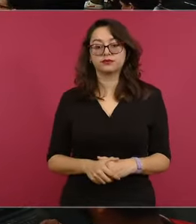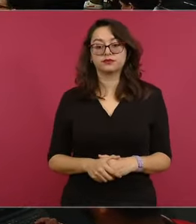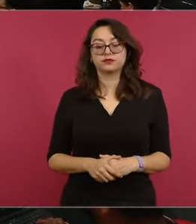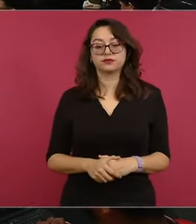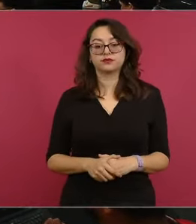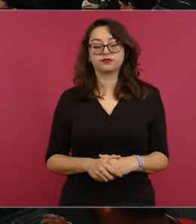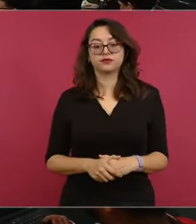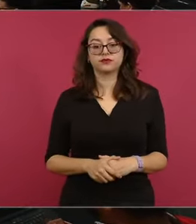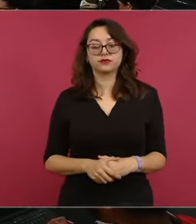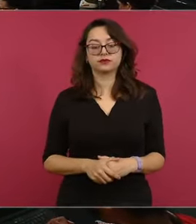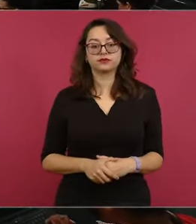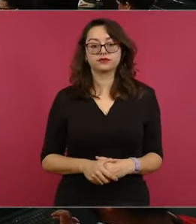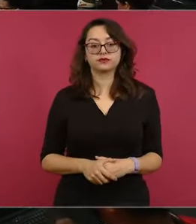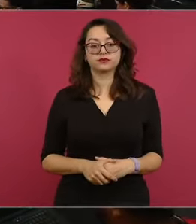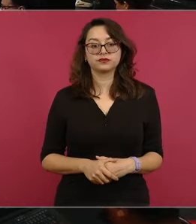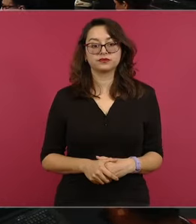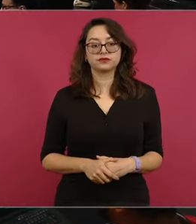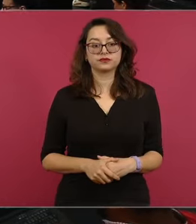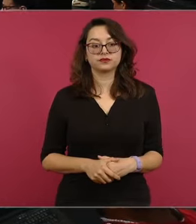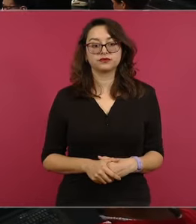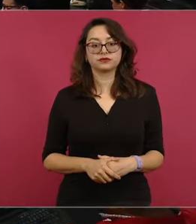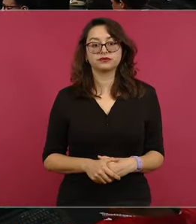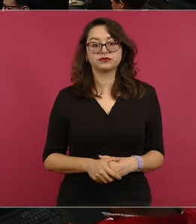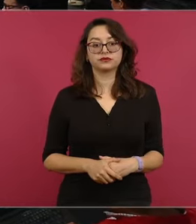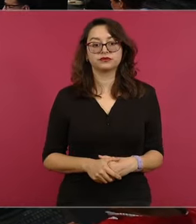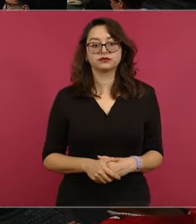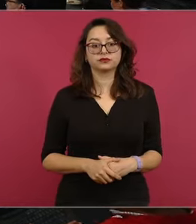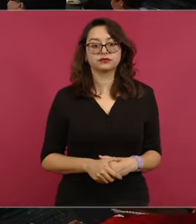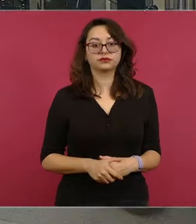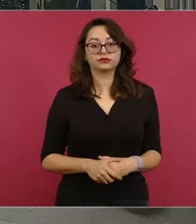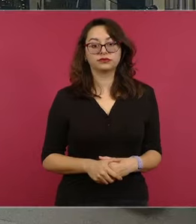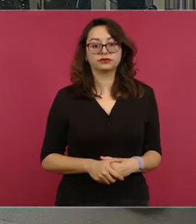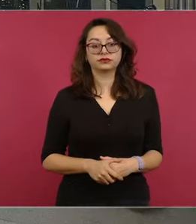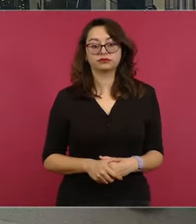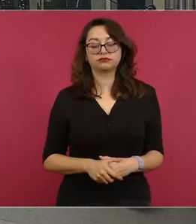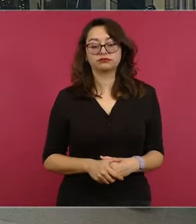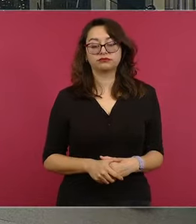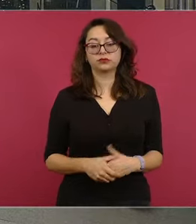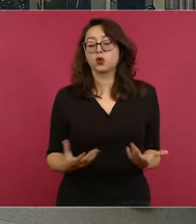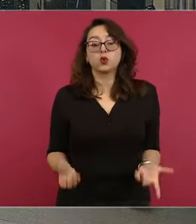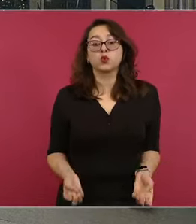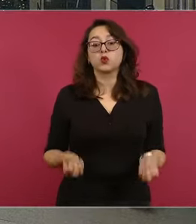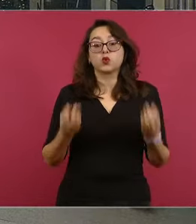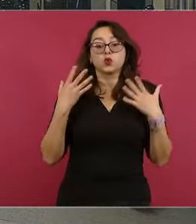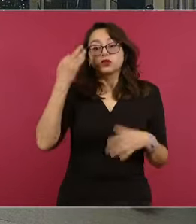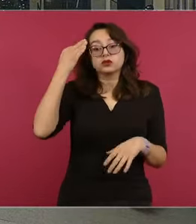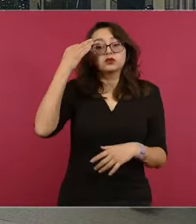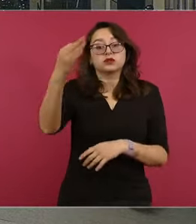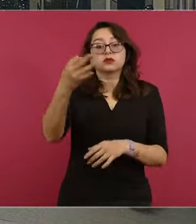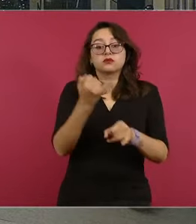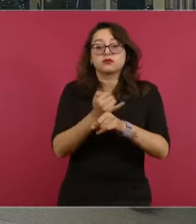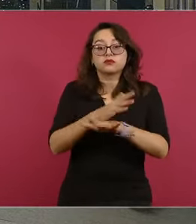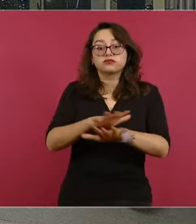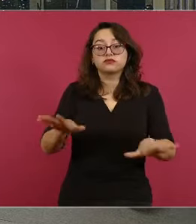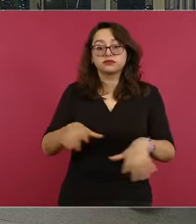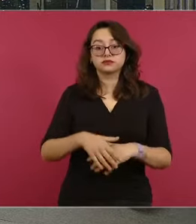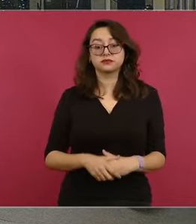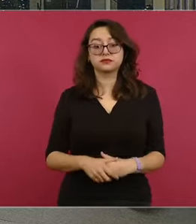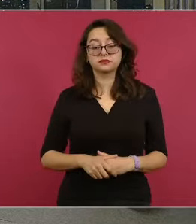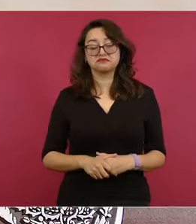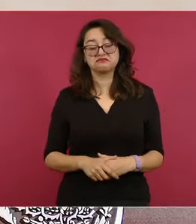Sí, sí. ¿En cuánto tiempo se va a informar, presidente? ¿Cuánto tiempo calcula? Pues yo pienso que… que se van a hacer estos acuerdos. Que en